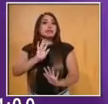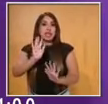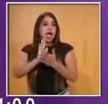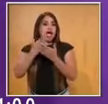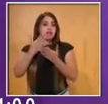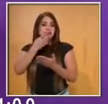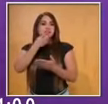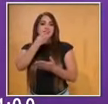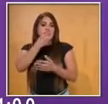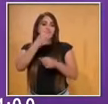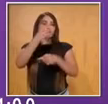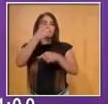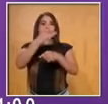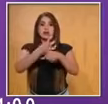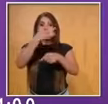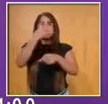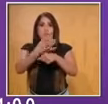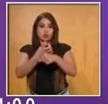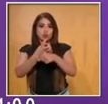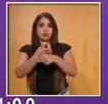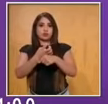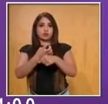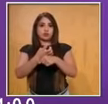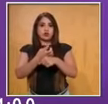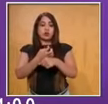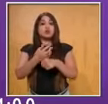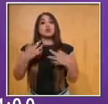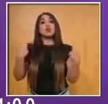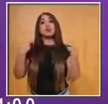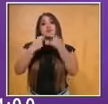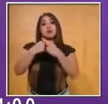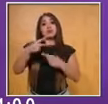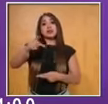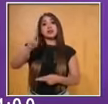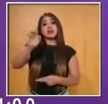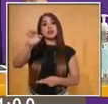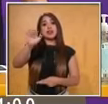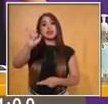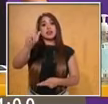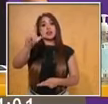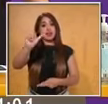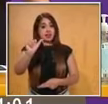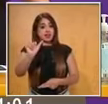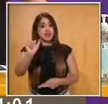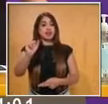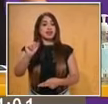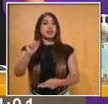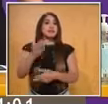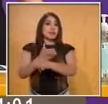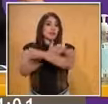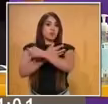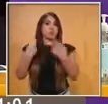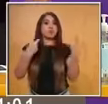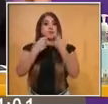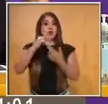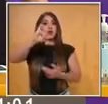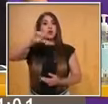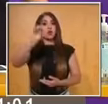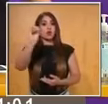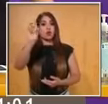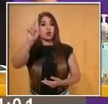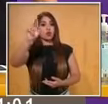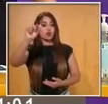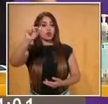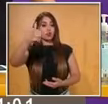con tercer y cuarto grado de primaria. Soy la maestra Keila y me acompaña el maestro Jorge Castillo. Y es un placer